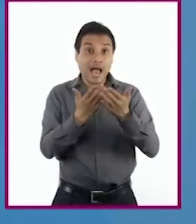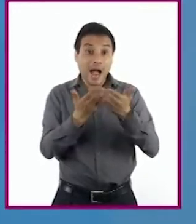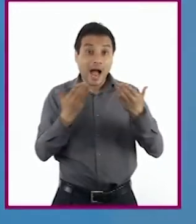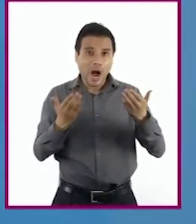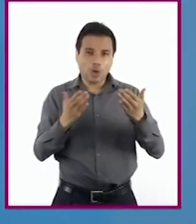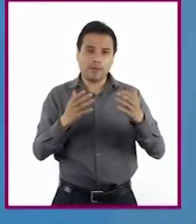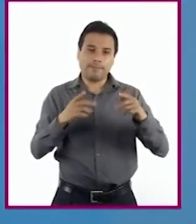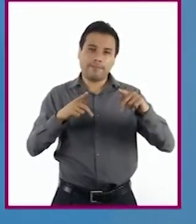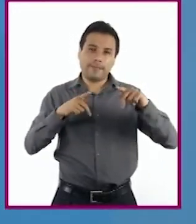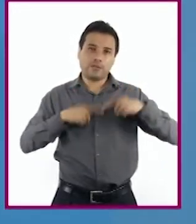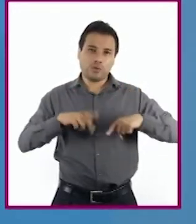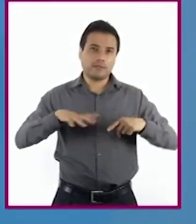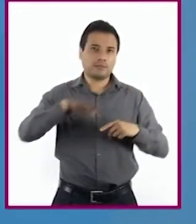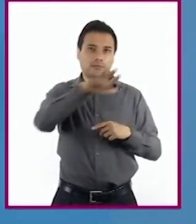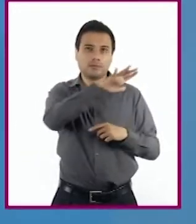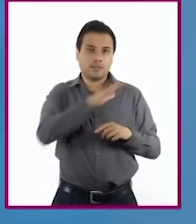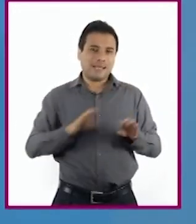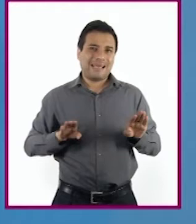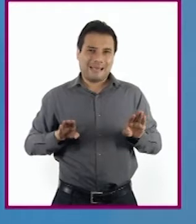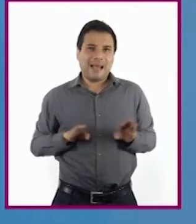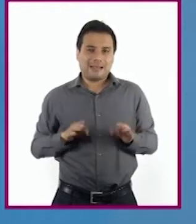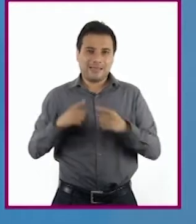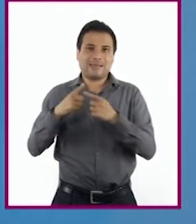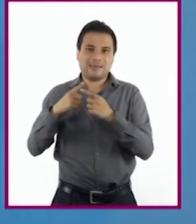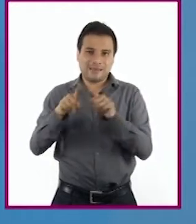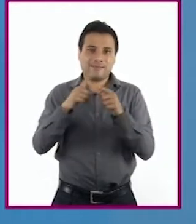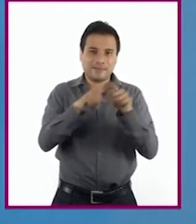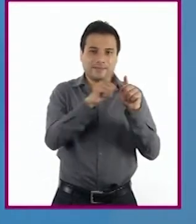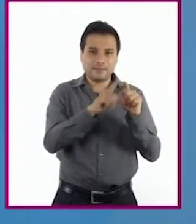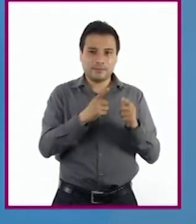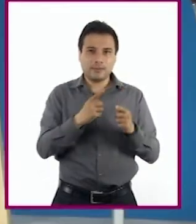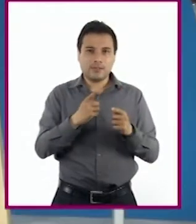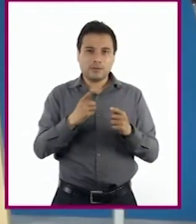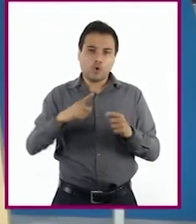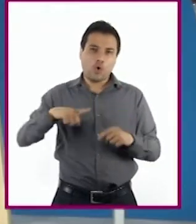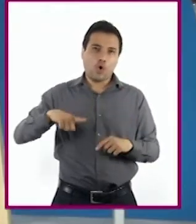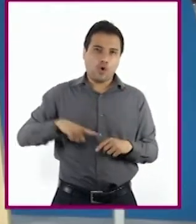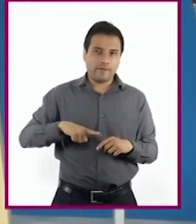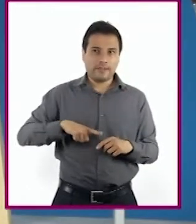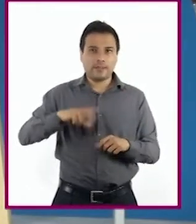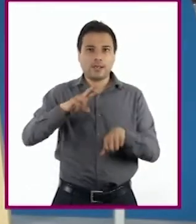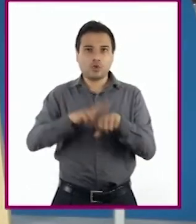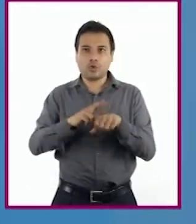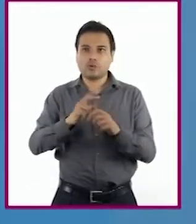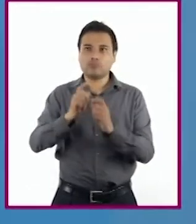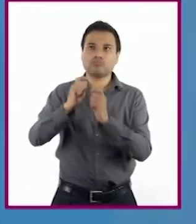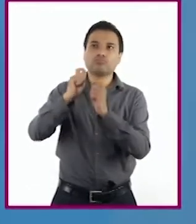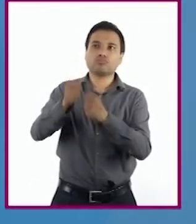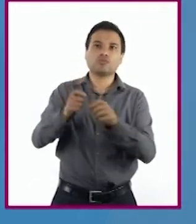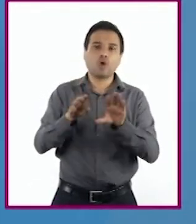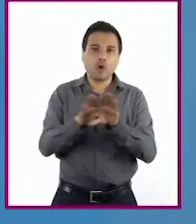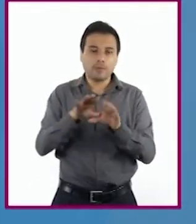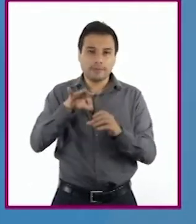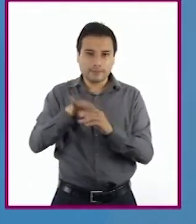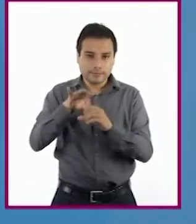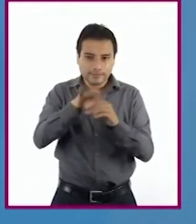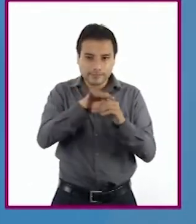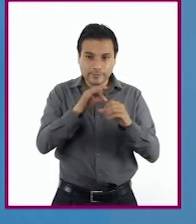más complejas, por lo que se eligen a las y los gobernantes. Pero para que las sociedades puedan seguir